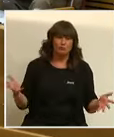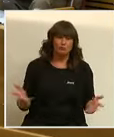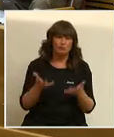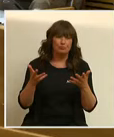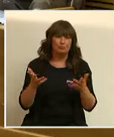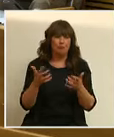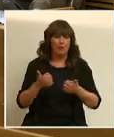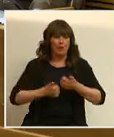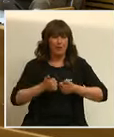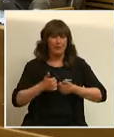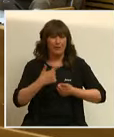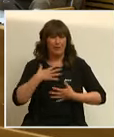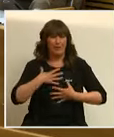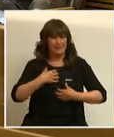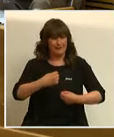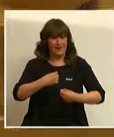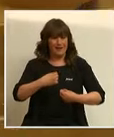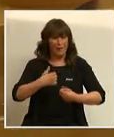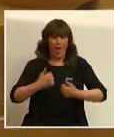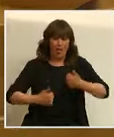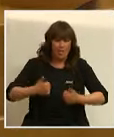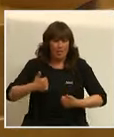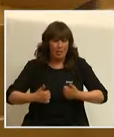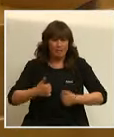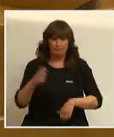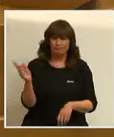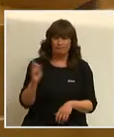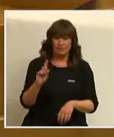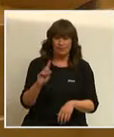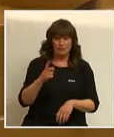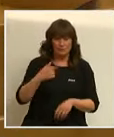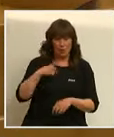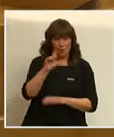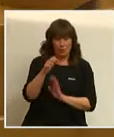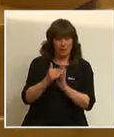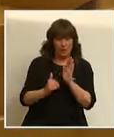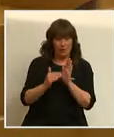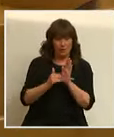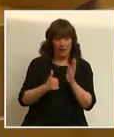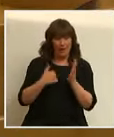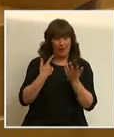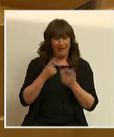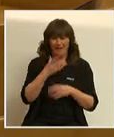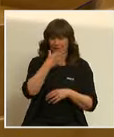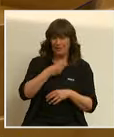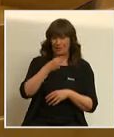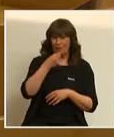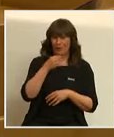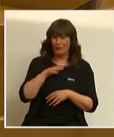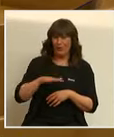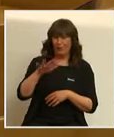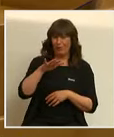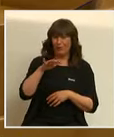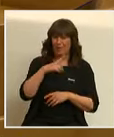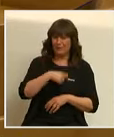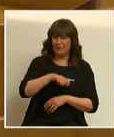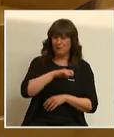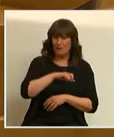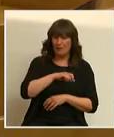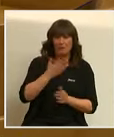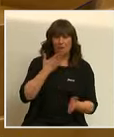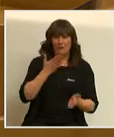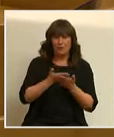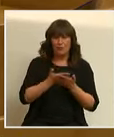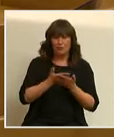competencia en vez de una competición. Desde la Comunidad Valenciana, este bello lugar de España, pedimos que se defiendan los